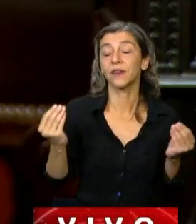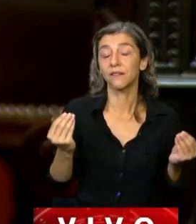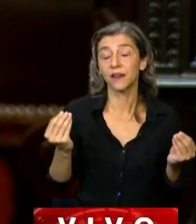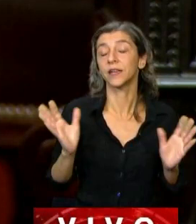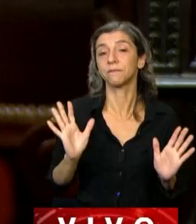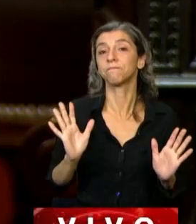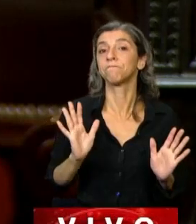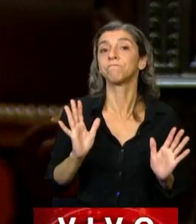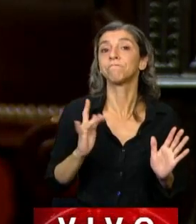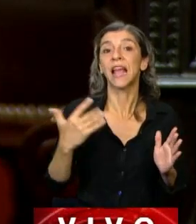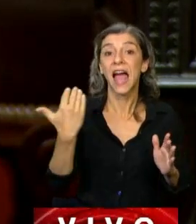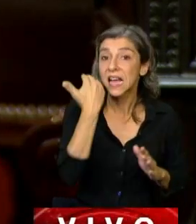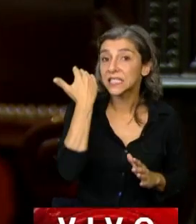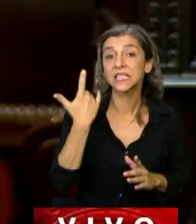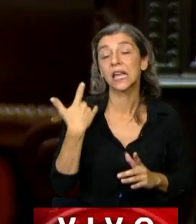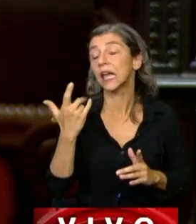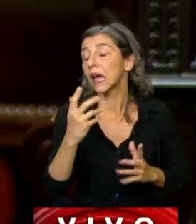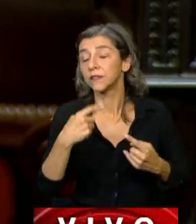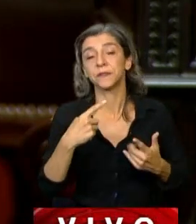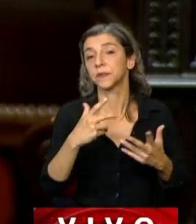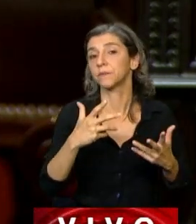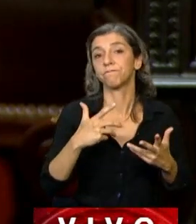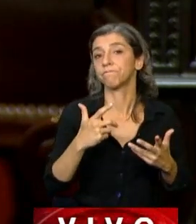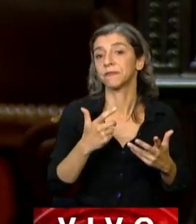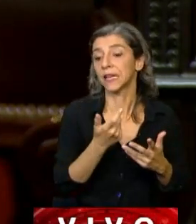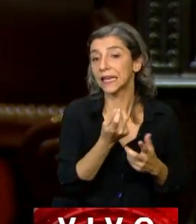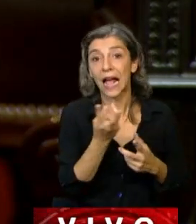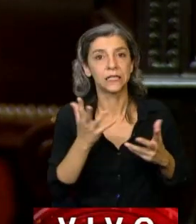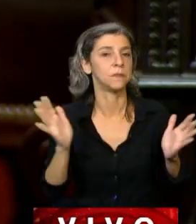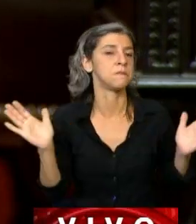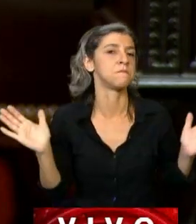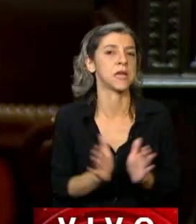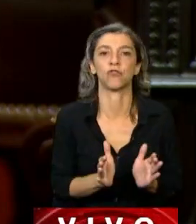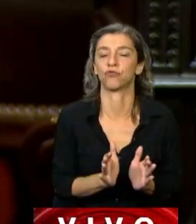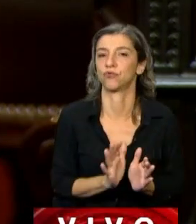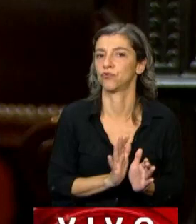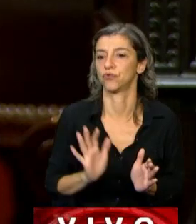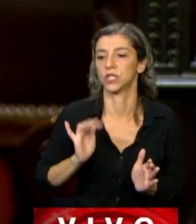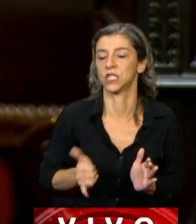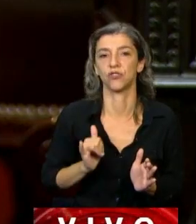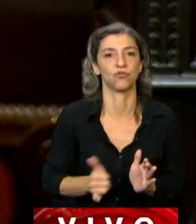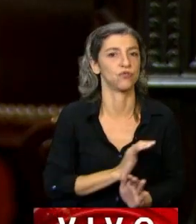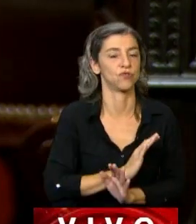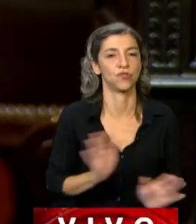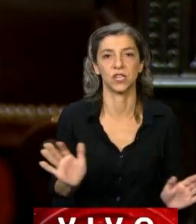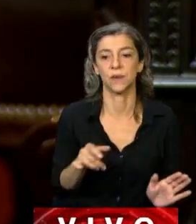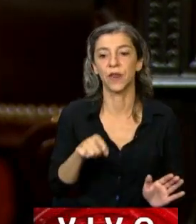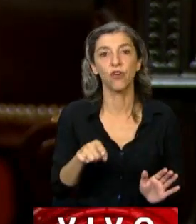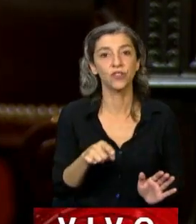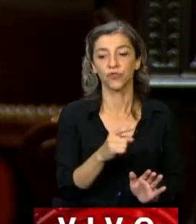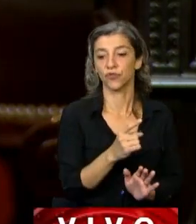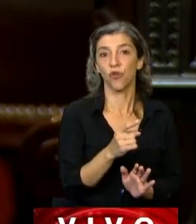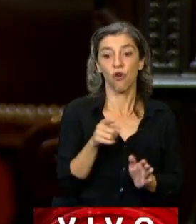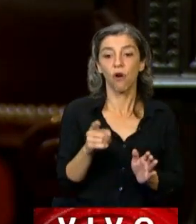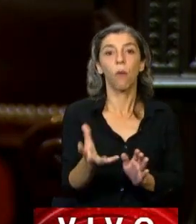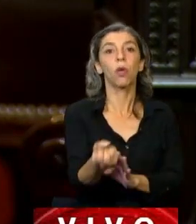no hay duda. Y la siniestralidad vial no es un término vacío. Reducir la siniestralidad vial es ocuparnos de que